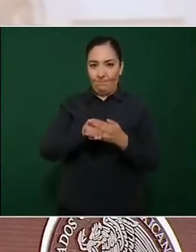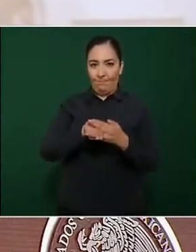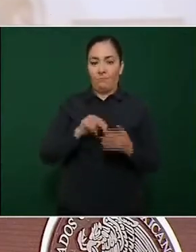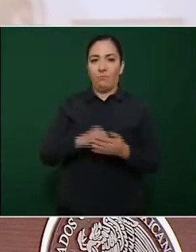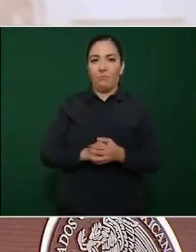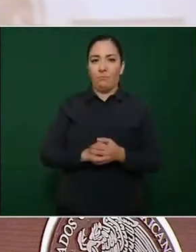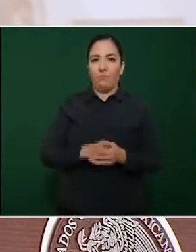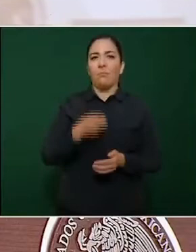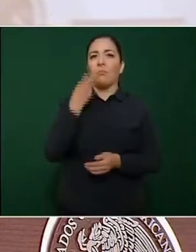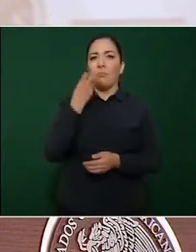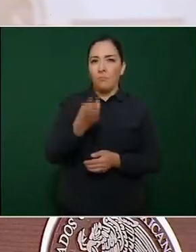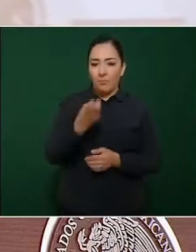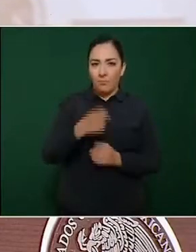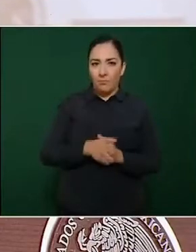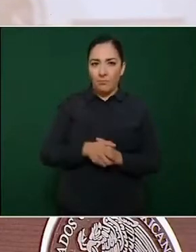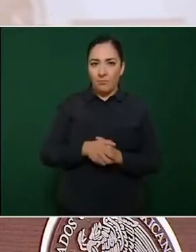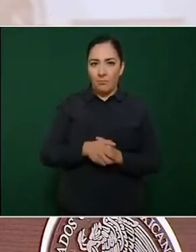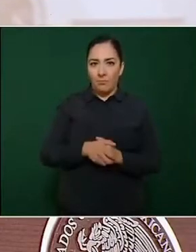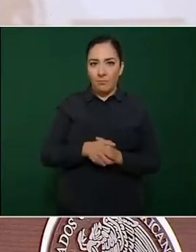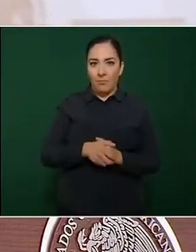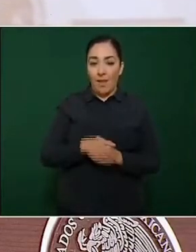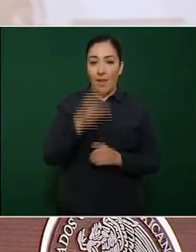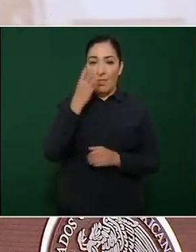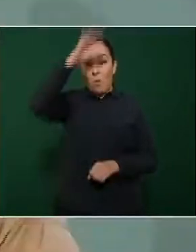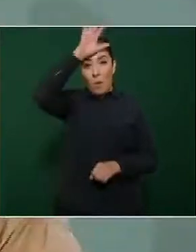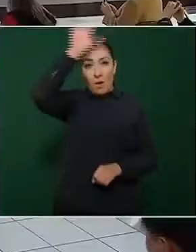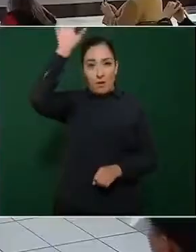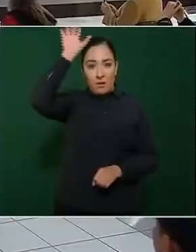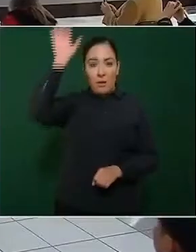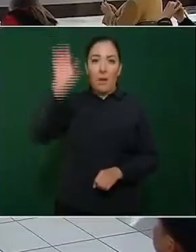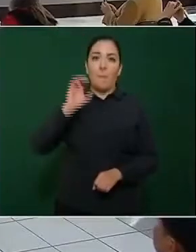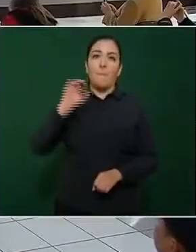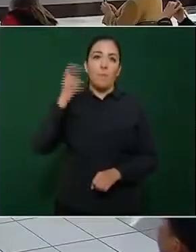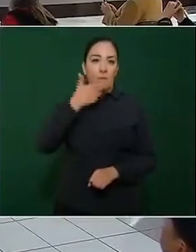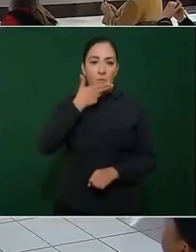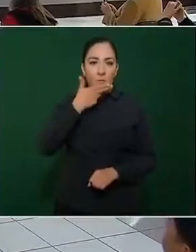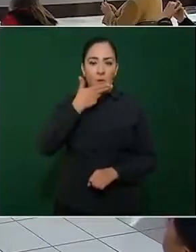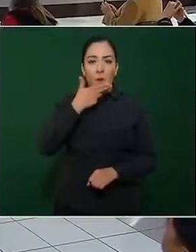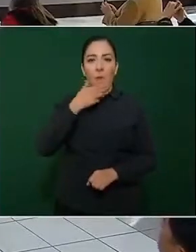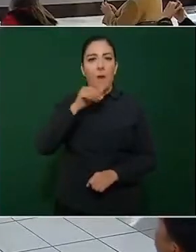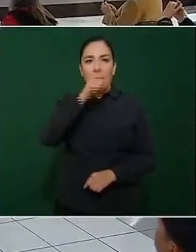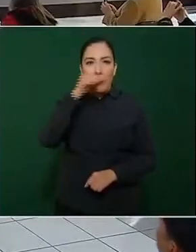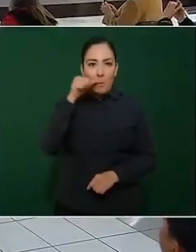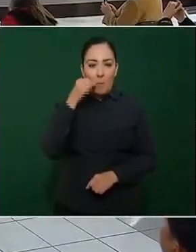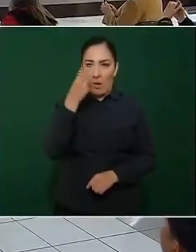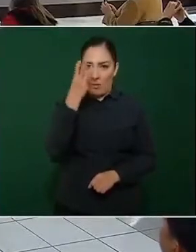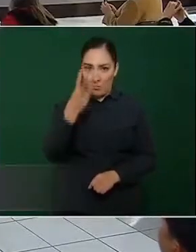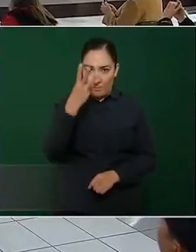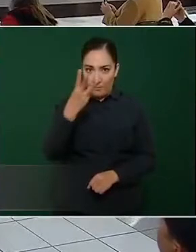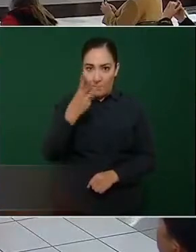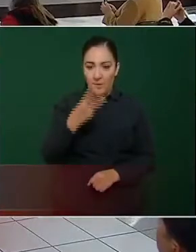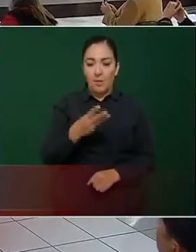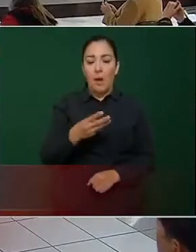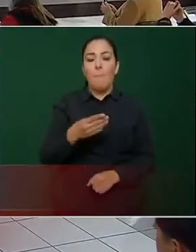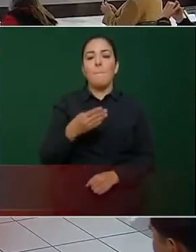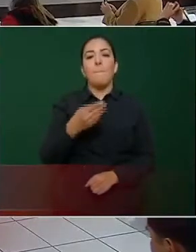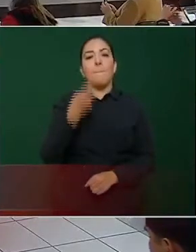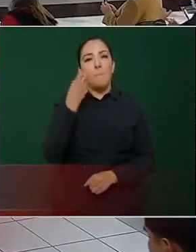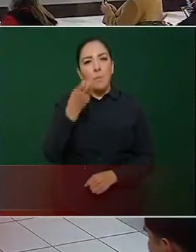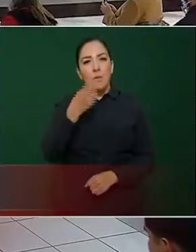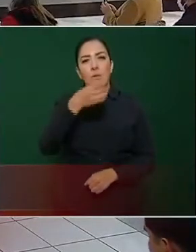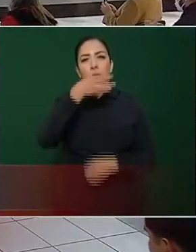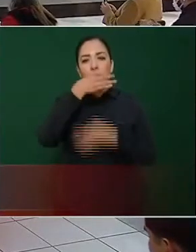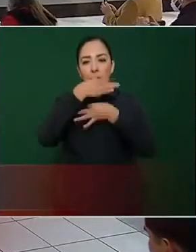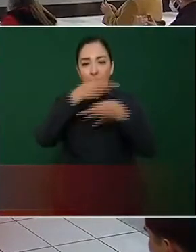coordinada con la federación. Tenemos buenas noticias que darle hoy al estado de Chihuahua